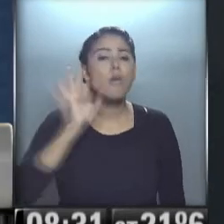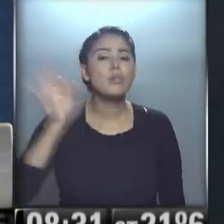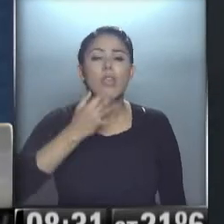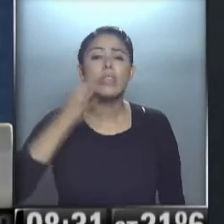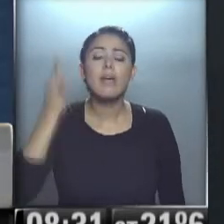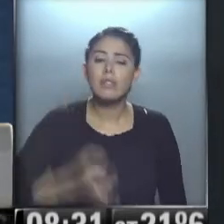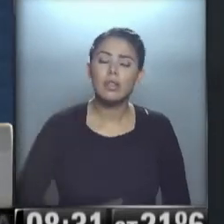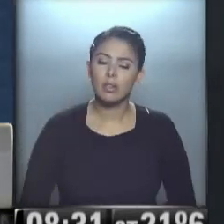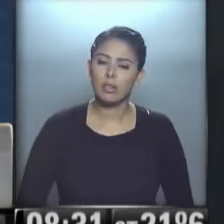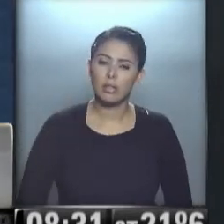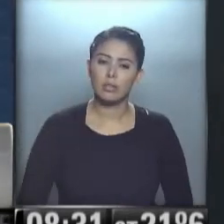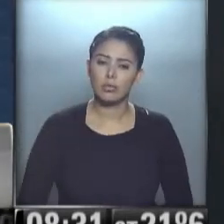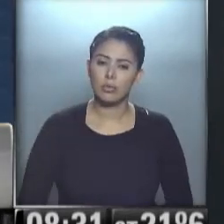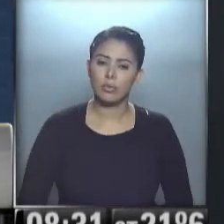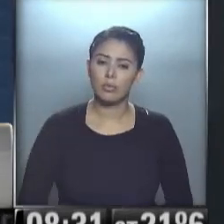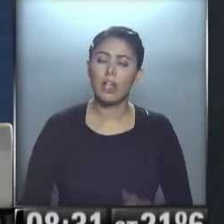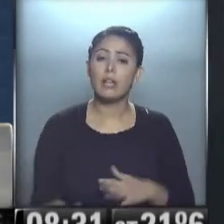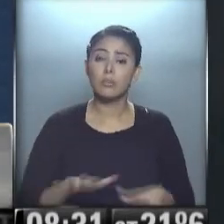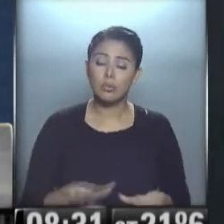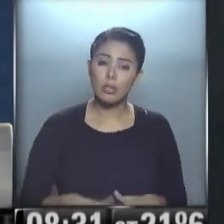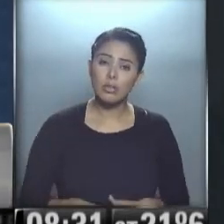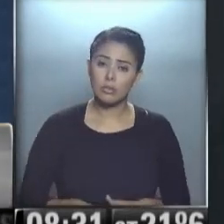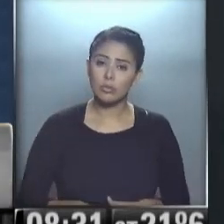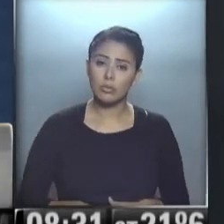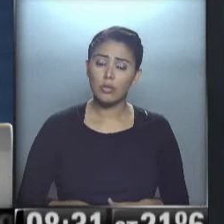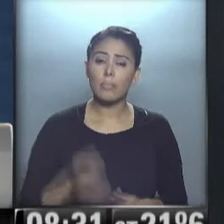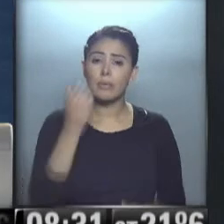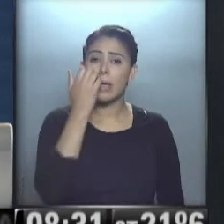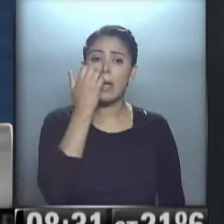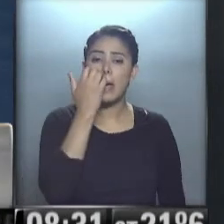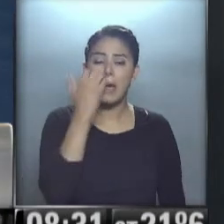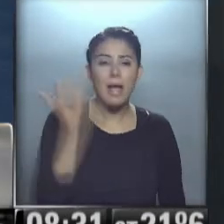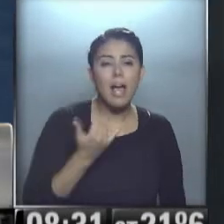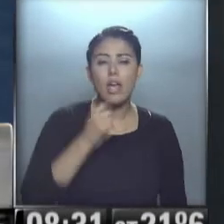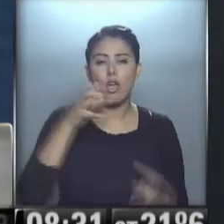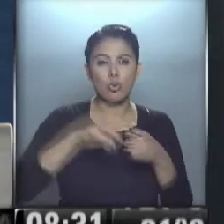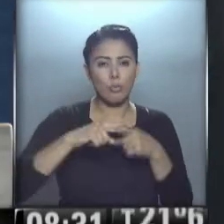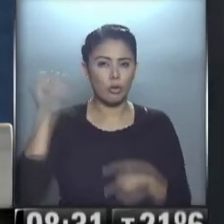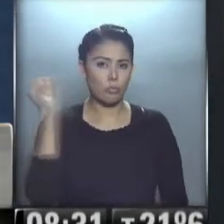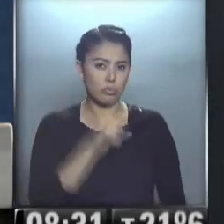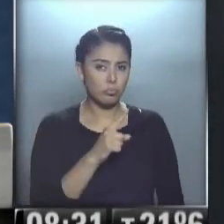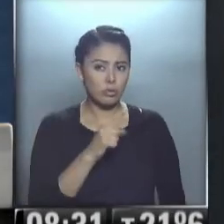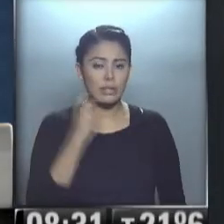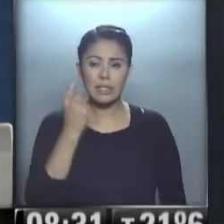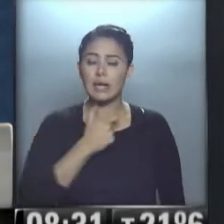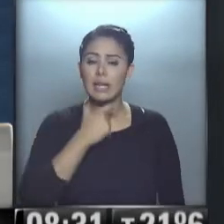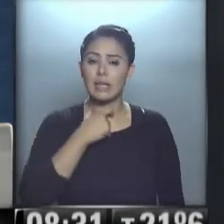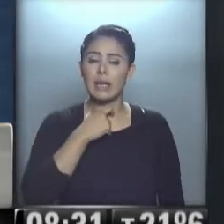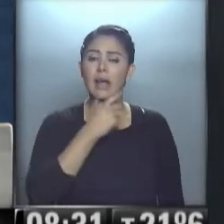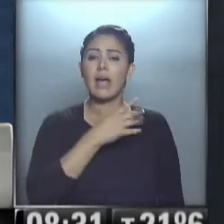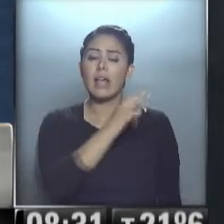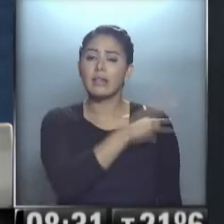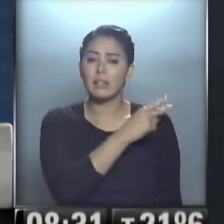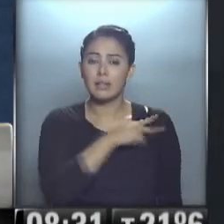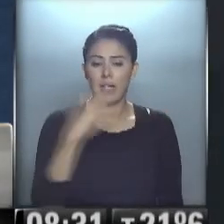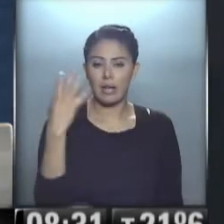y acabada sobre el hecho de que hay una intención de parte del Frente para la Victoria de ascender a teniente general